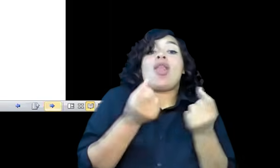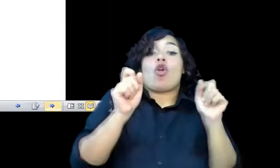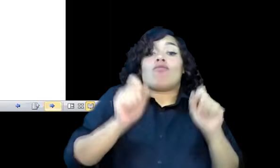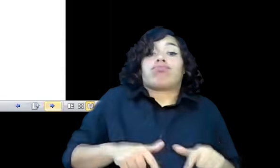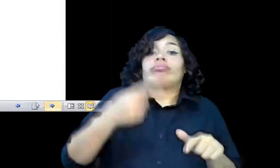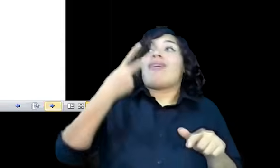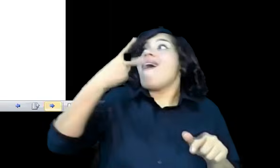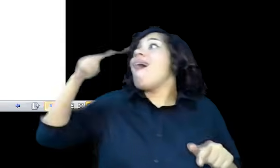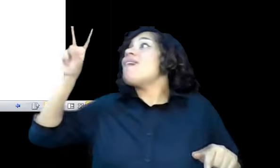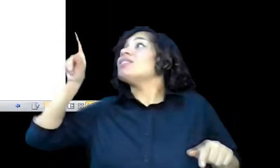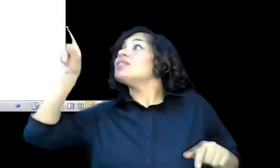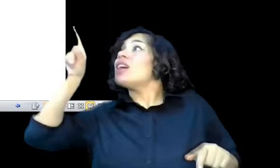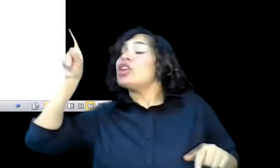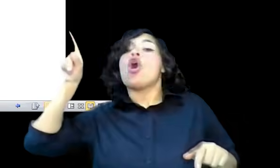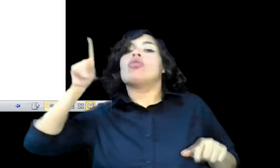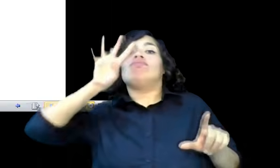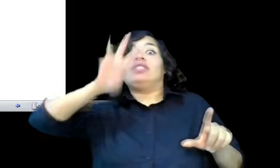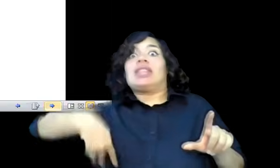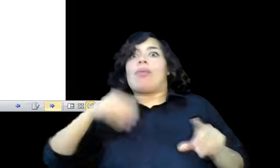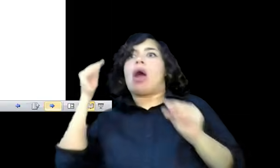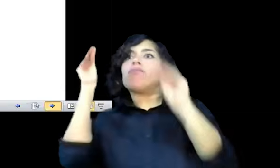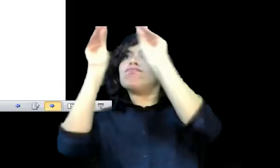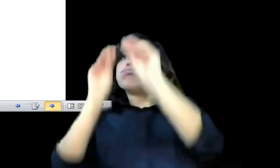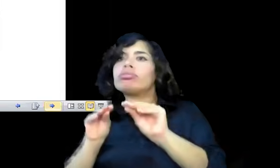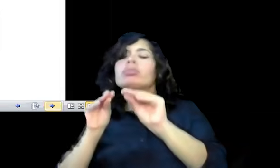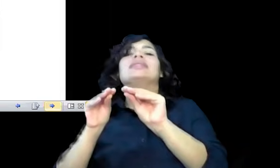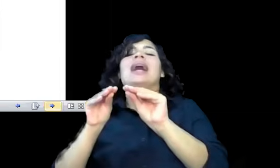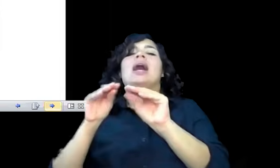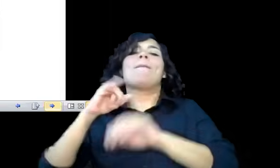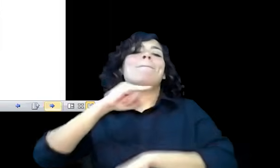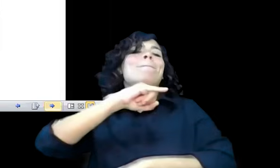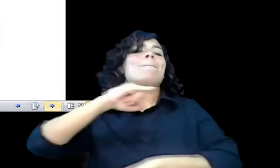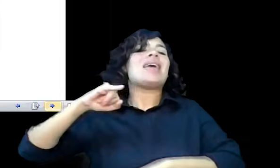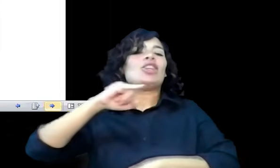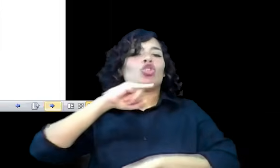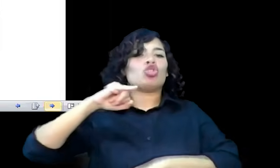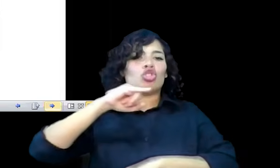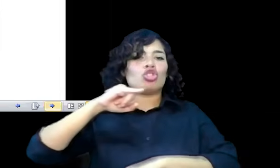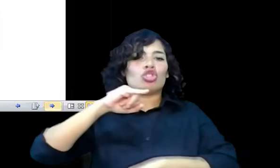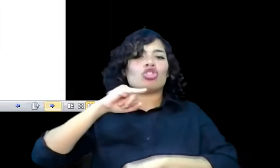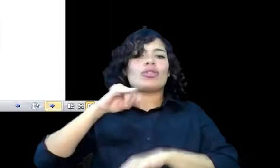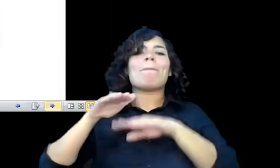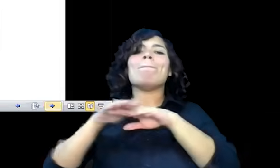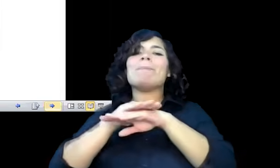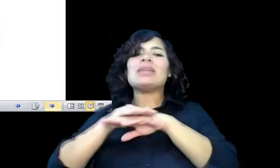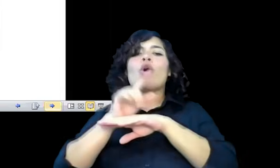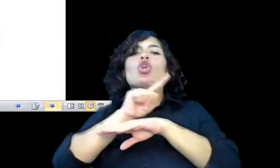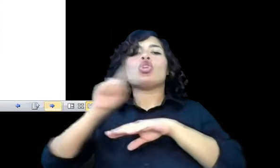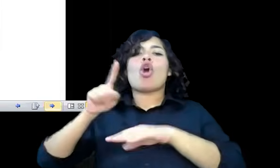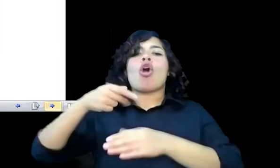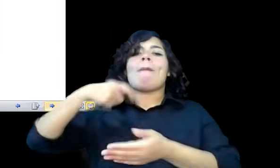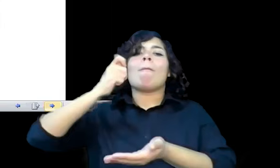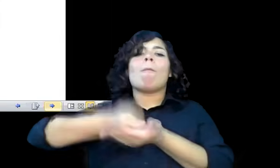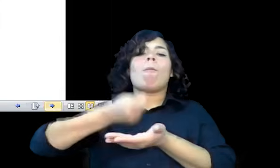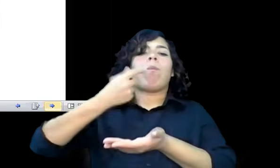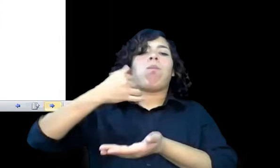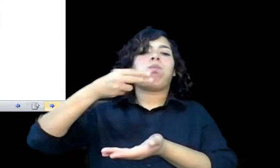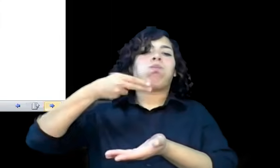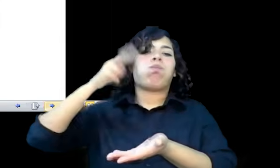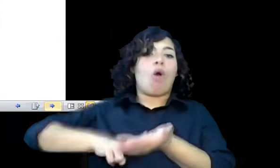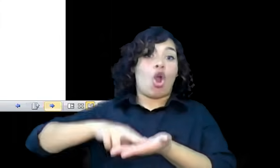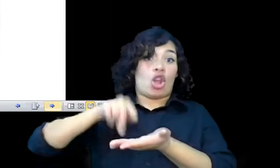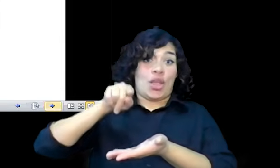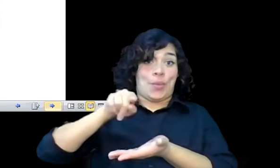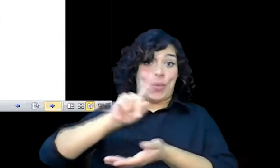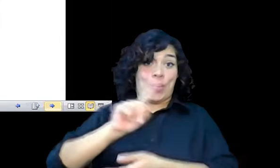de ubicar el valor en tabla, le voy a restar, ¿sí?, el mínimo no imponible. Y acá